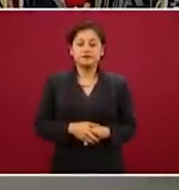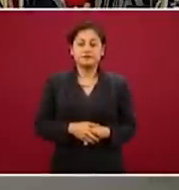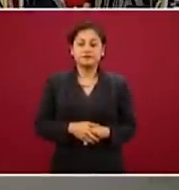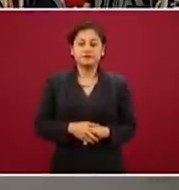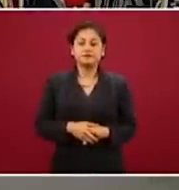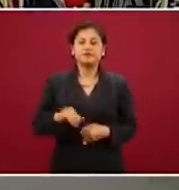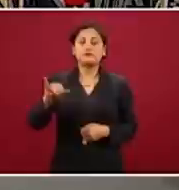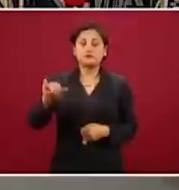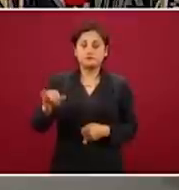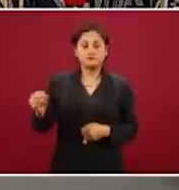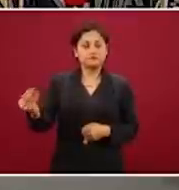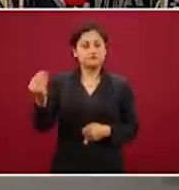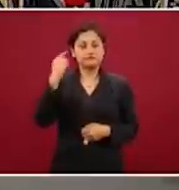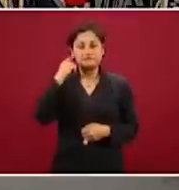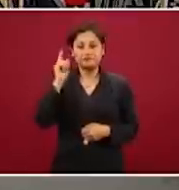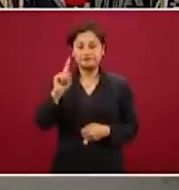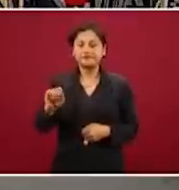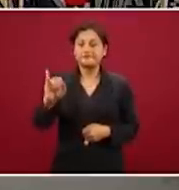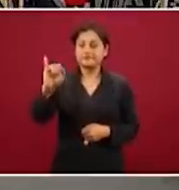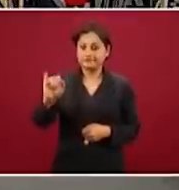Sí, se va a quedar.